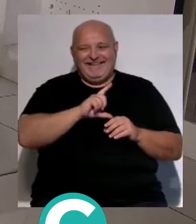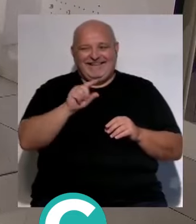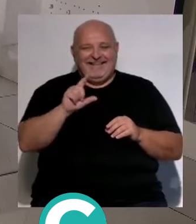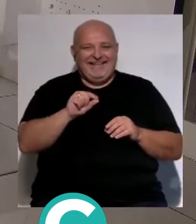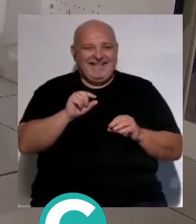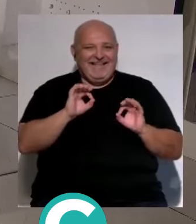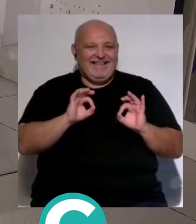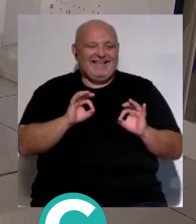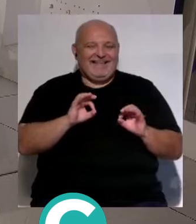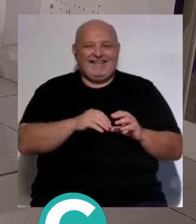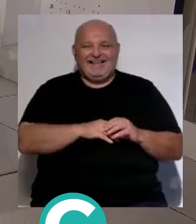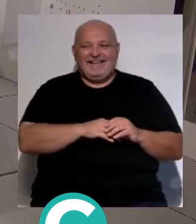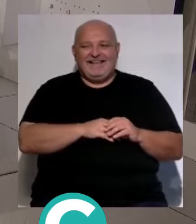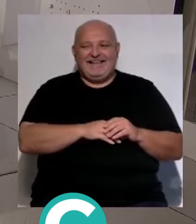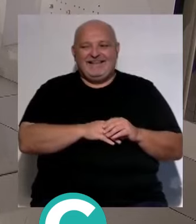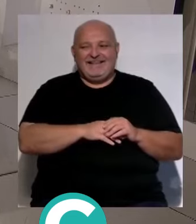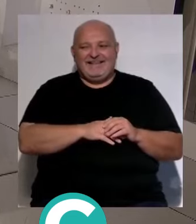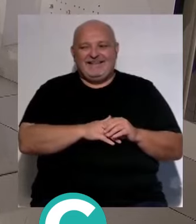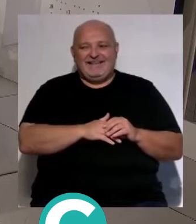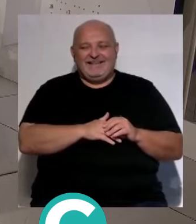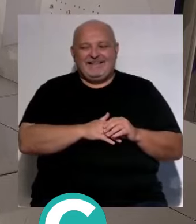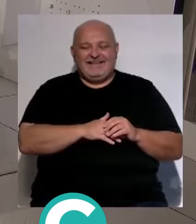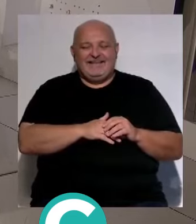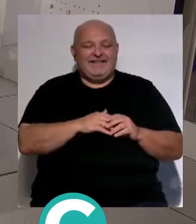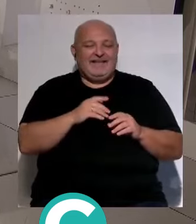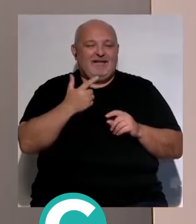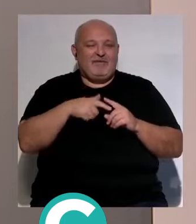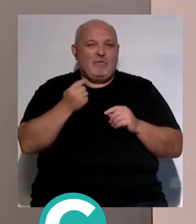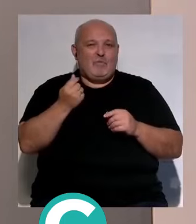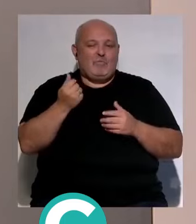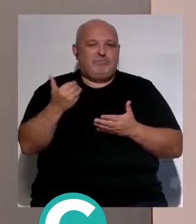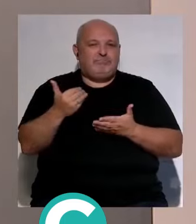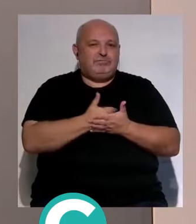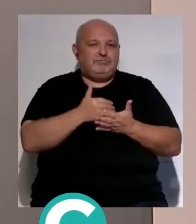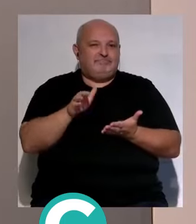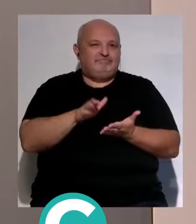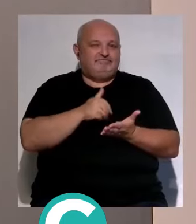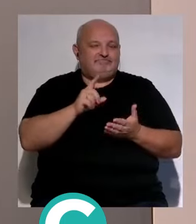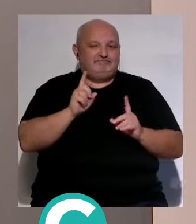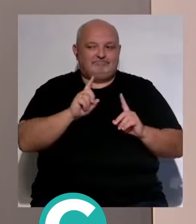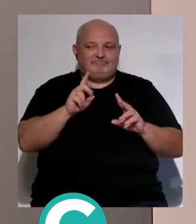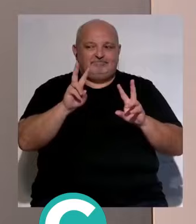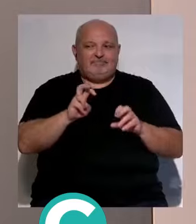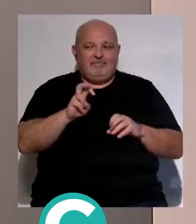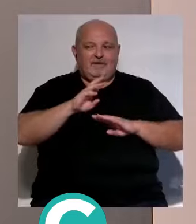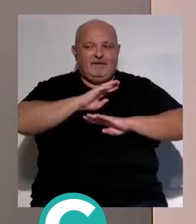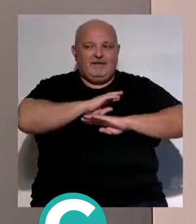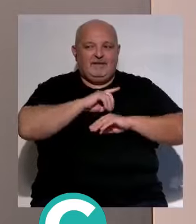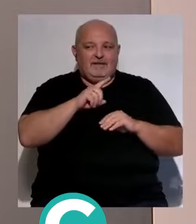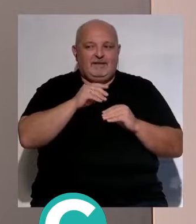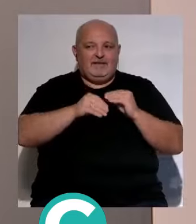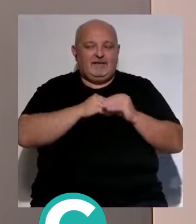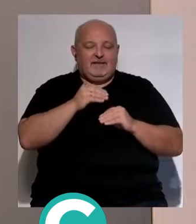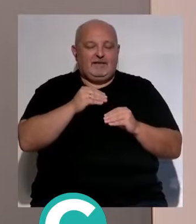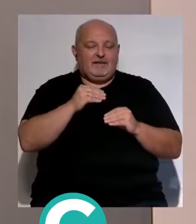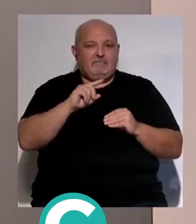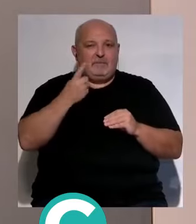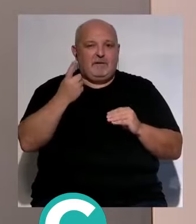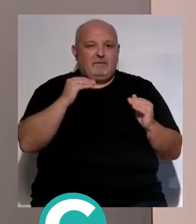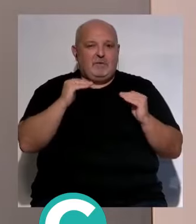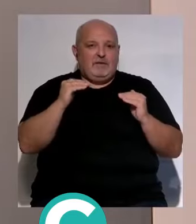puesto a decirlo, no creo que hayamos pegado el pelotazo que pensábamos que íbamos a pegar con Alan Ledesma después de sus